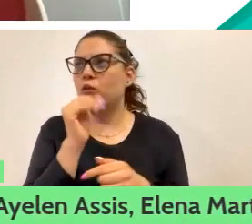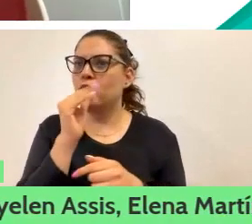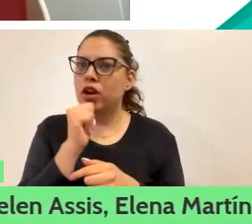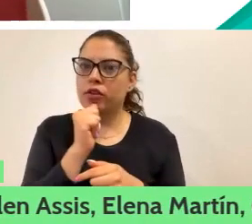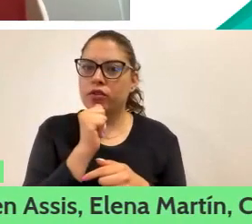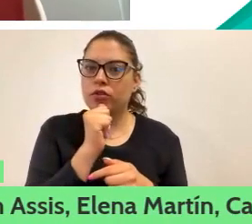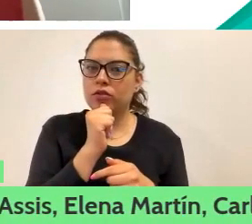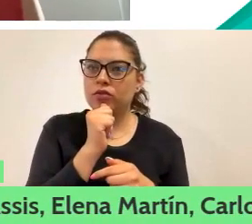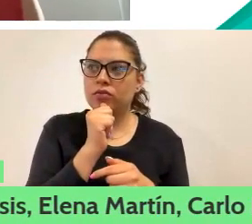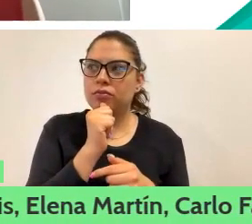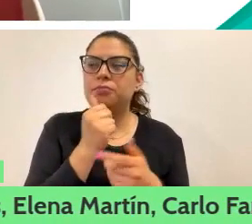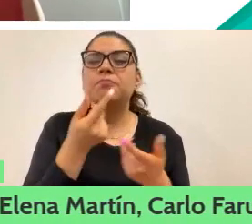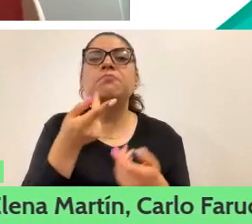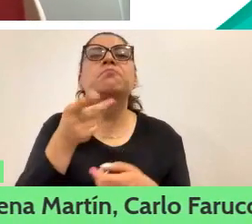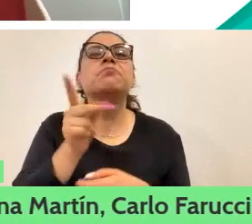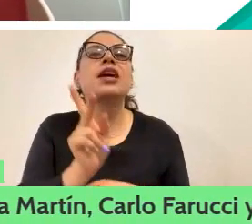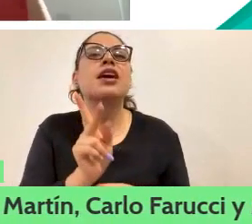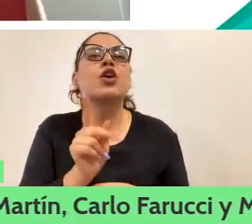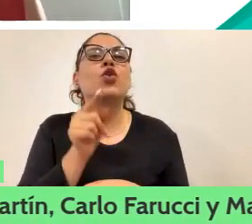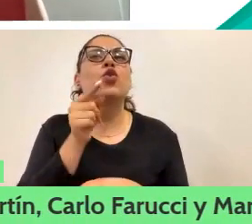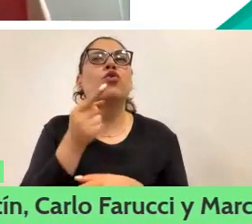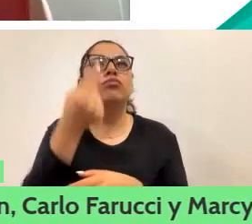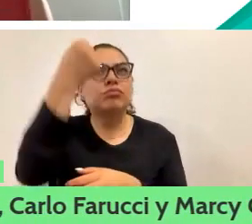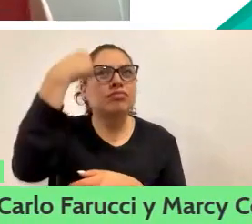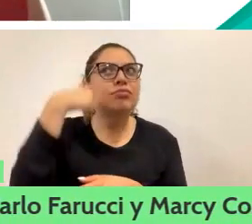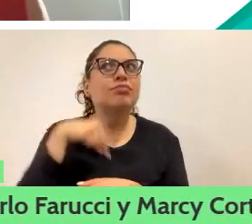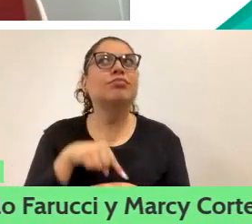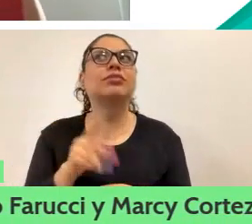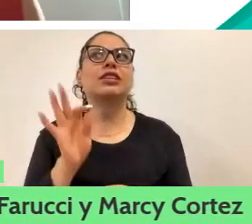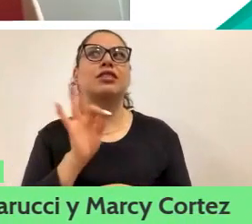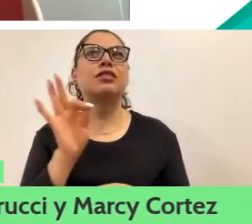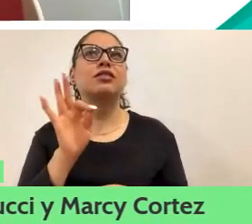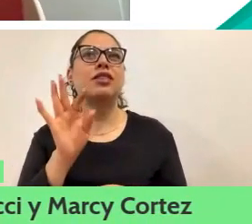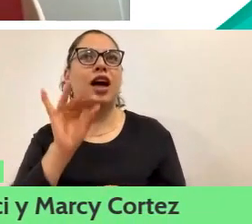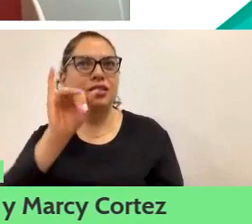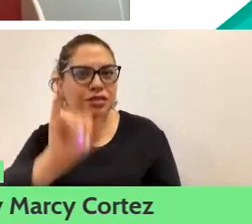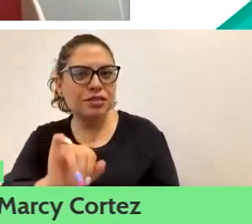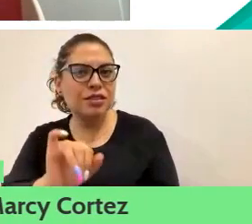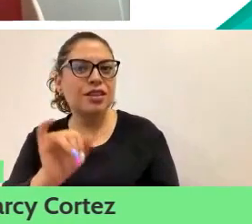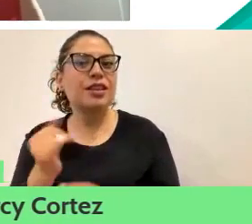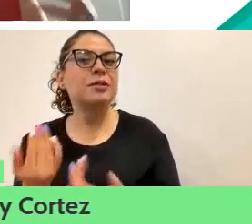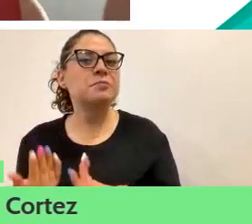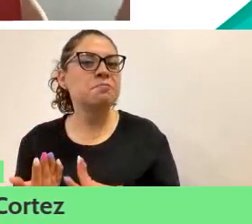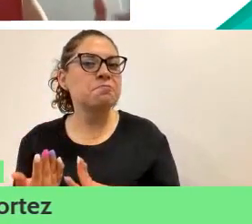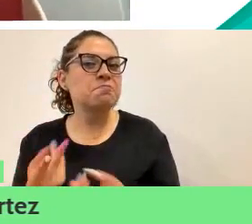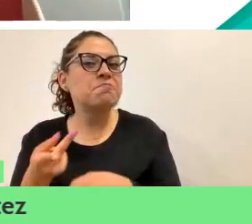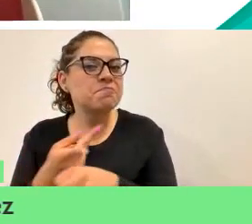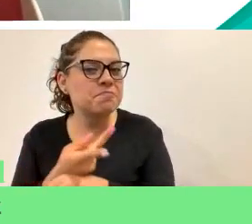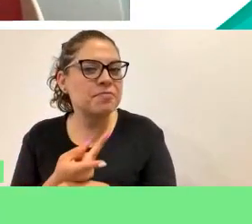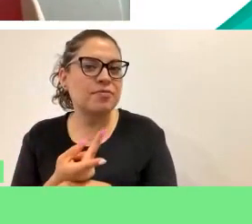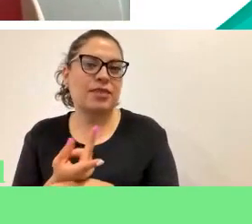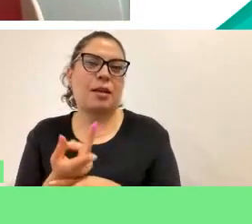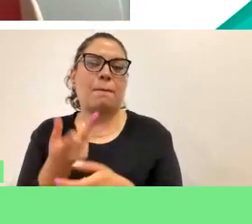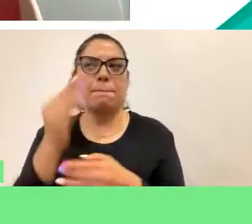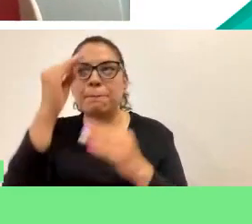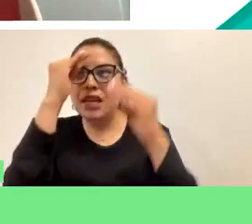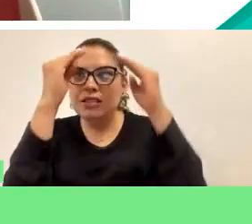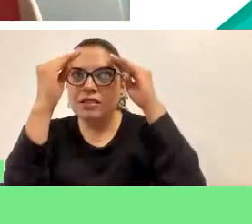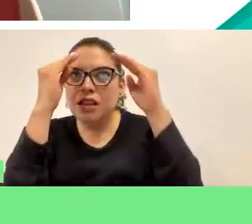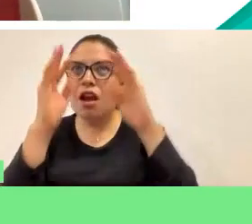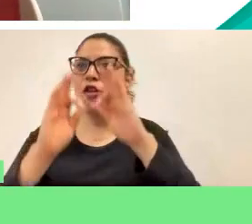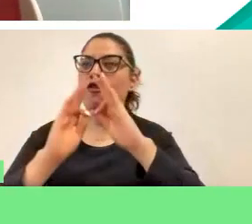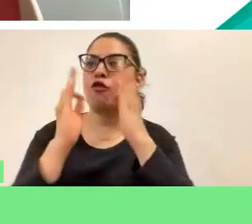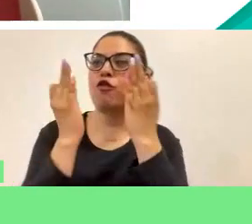sería? Y muchas veces no es solamente cuestión de dame dinero, ¿no? O ir a los fondos internacionales o ir a los fondos del gobierno. Hay